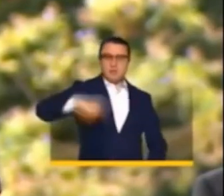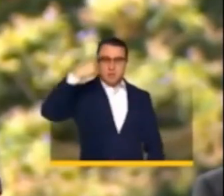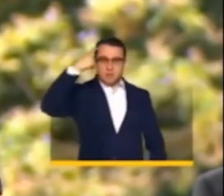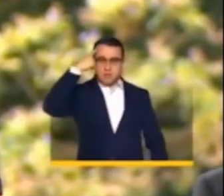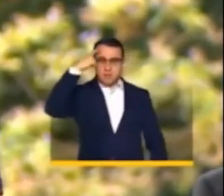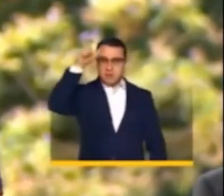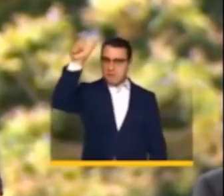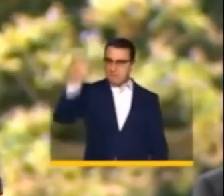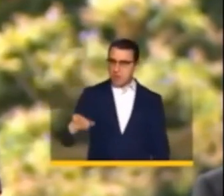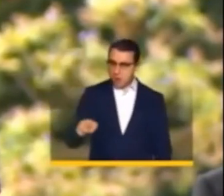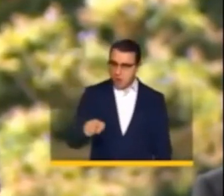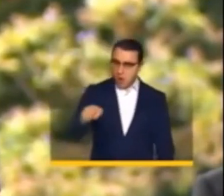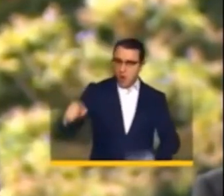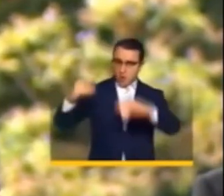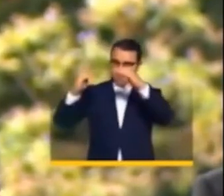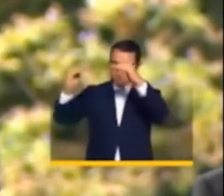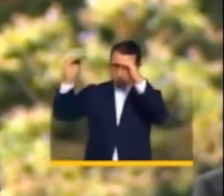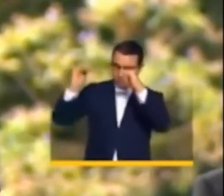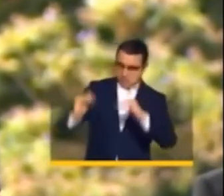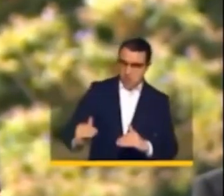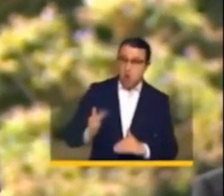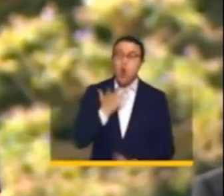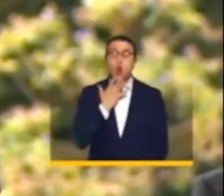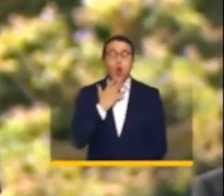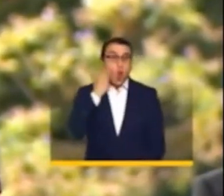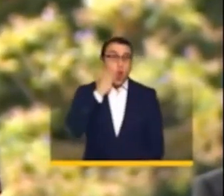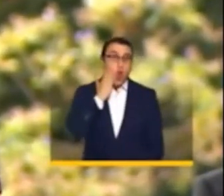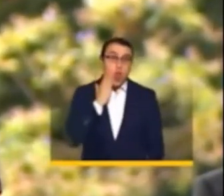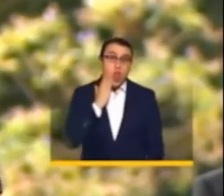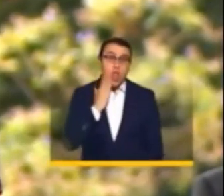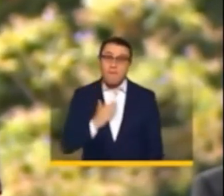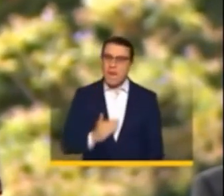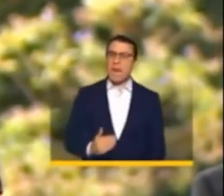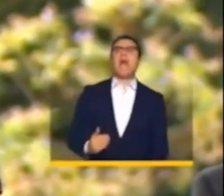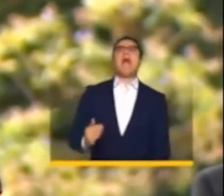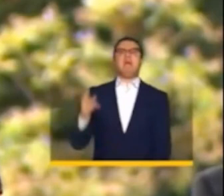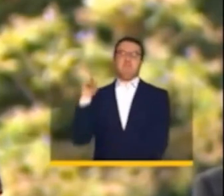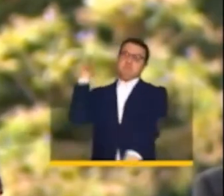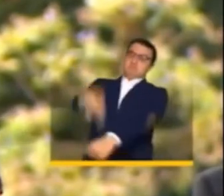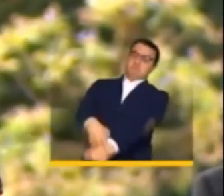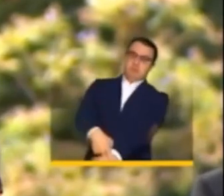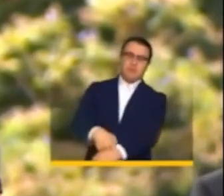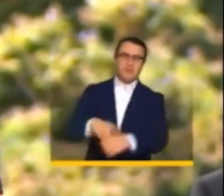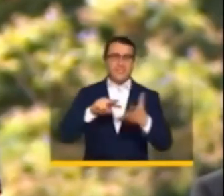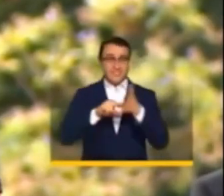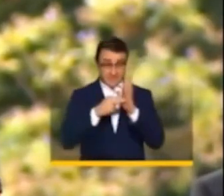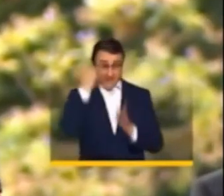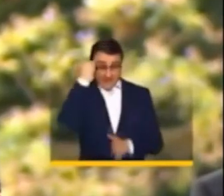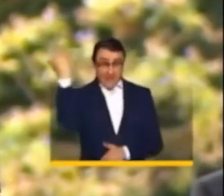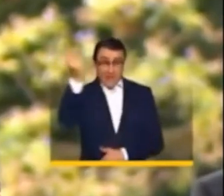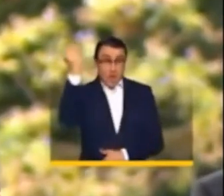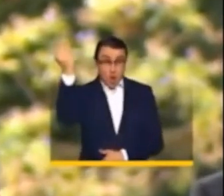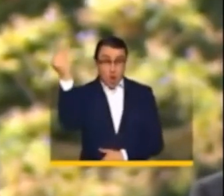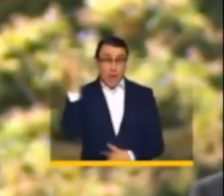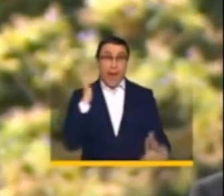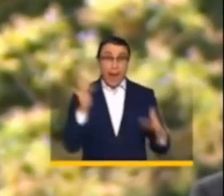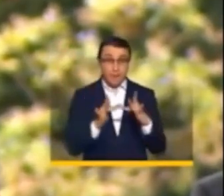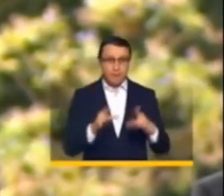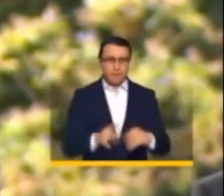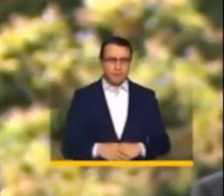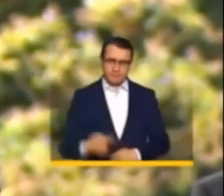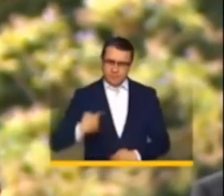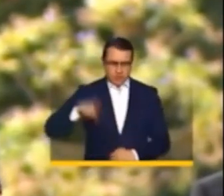es inferior a otro por su color de piel no es un asunto de pensamiento, de ideas o de